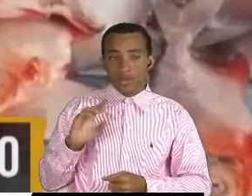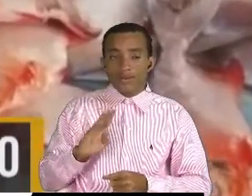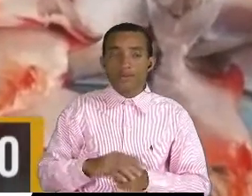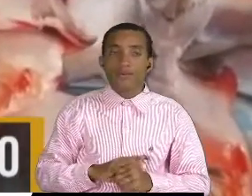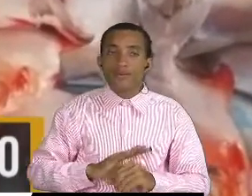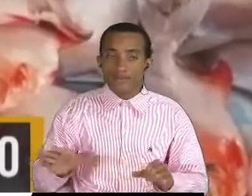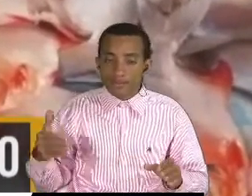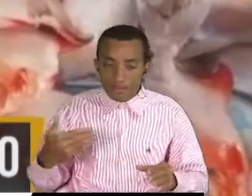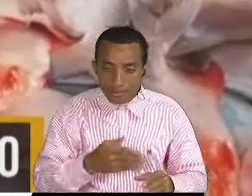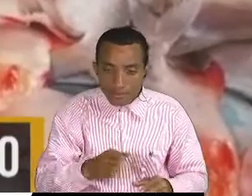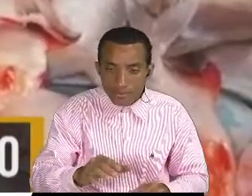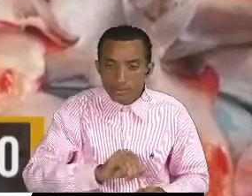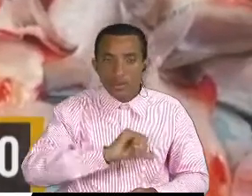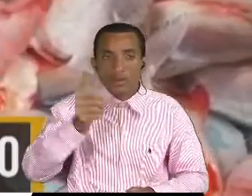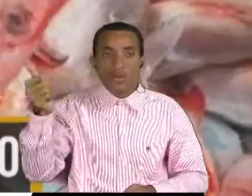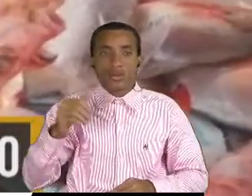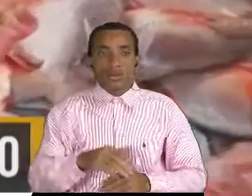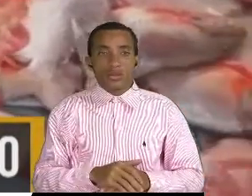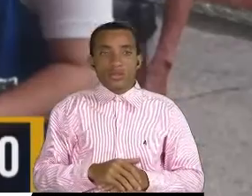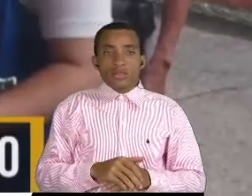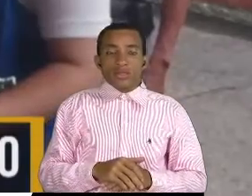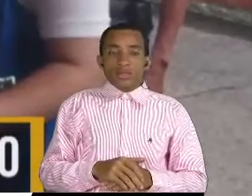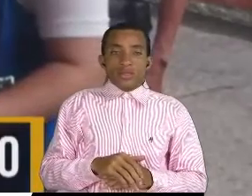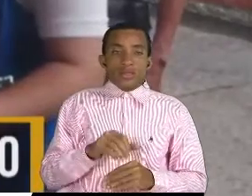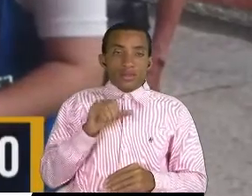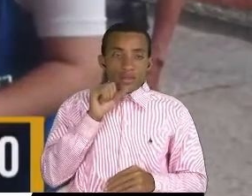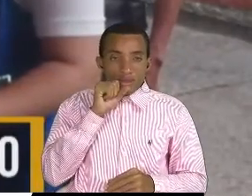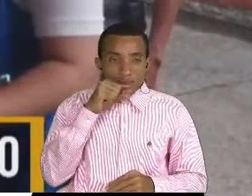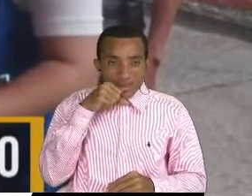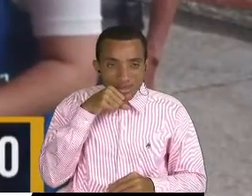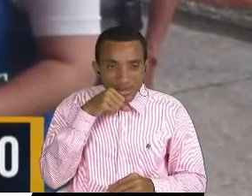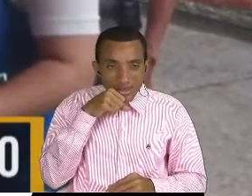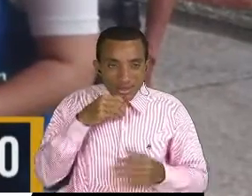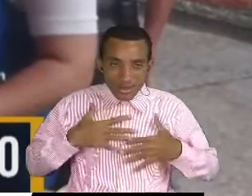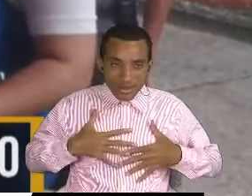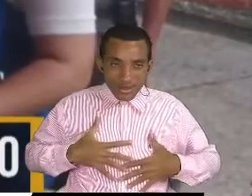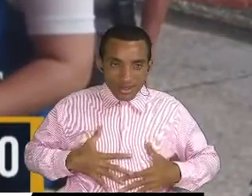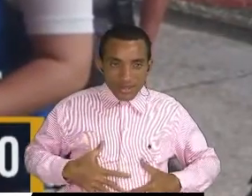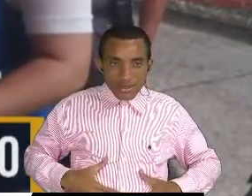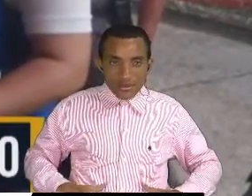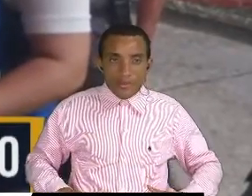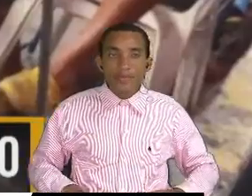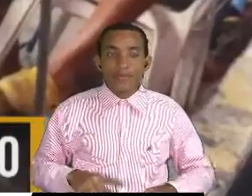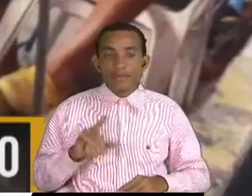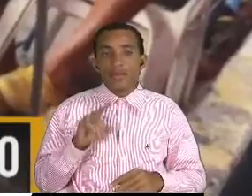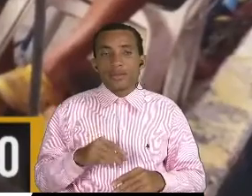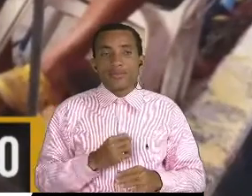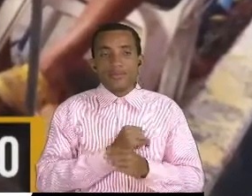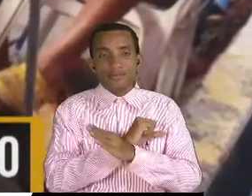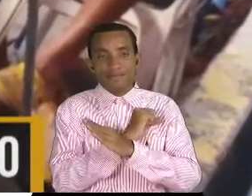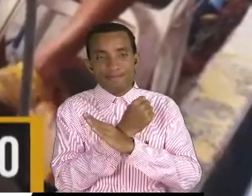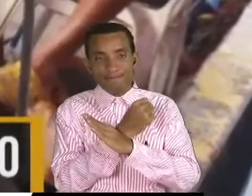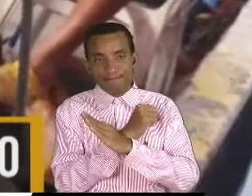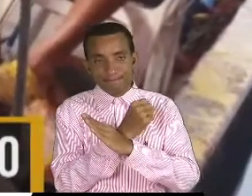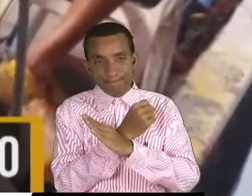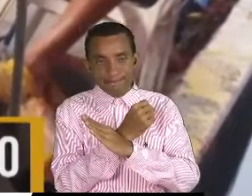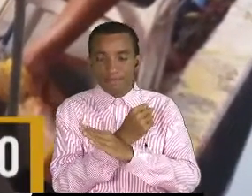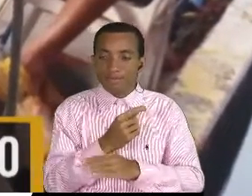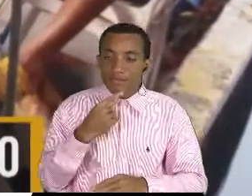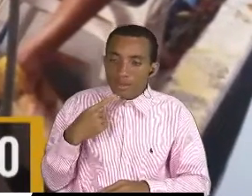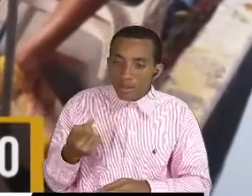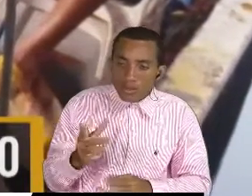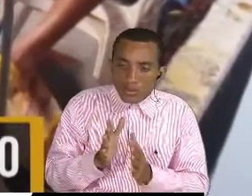y la Armada Nacional. Estas acciones se dieron por el no cumplimiento de tallas mínimas de este alimento. Las diligencias se realizaron